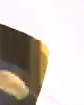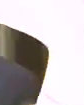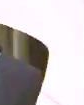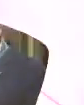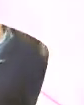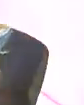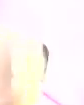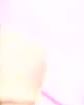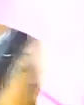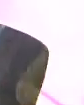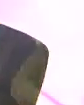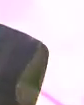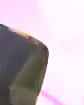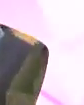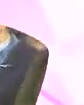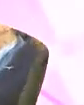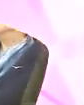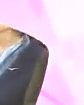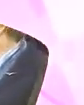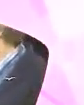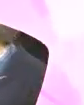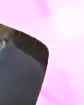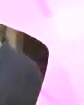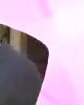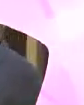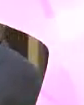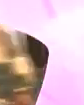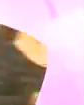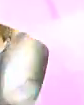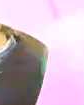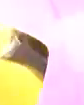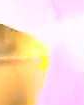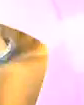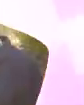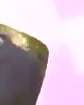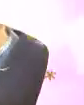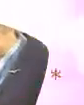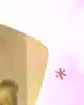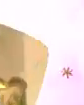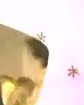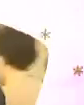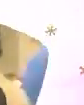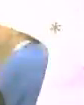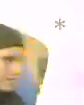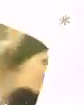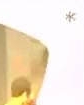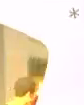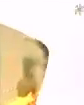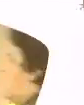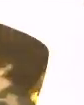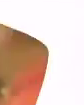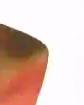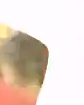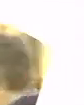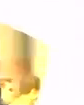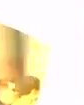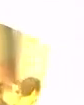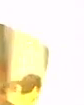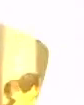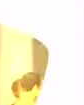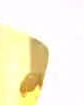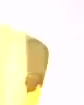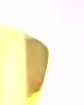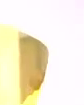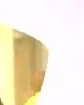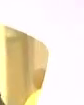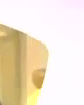Viernes 1 de octubre, una fecha muy señalada, porque además del Día Mundial del Sordo, es también el Día Mundial de las Personas Mayores.